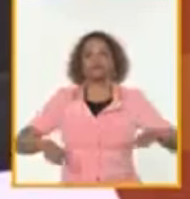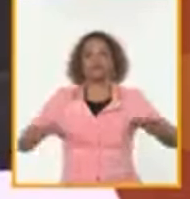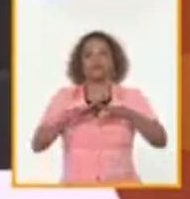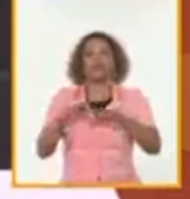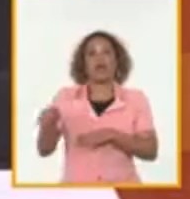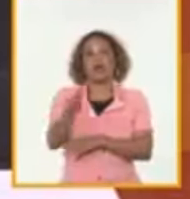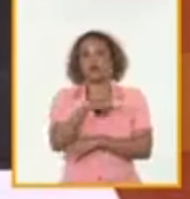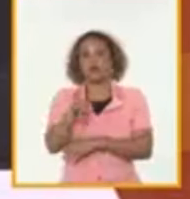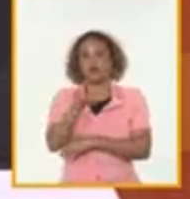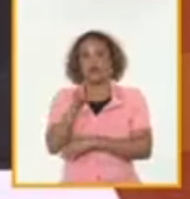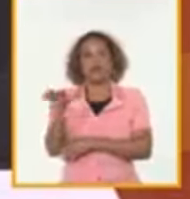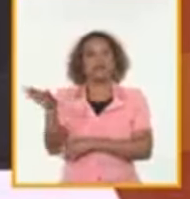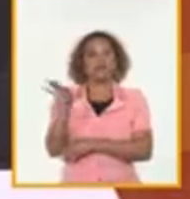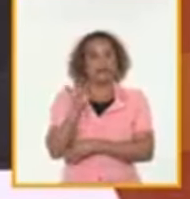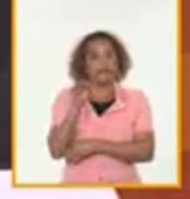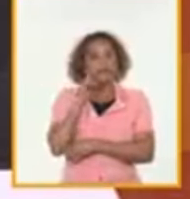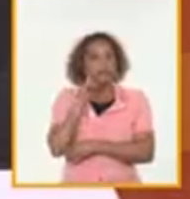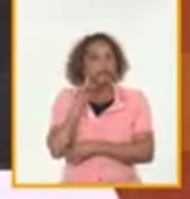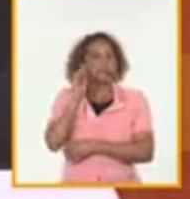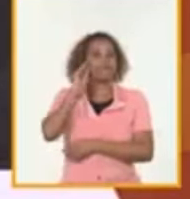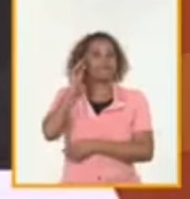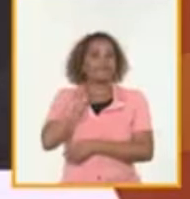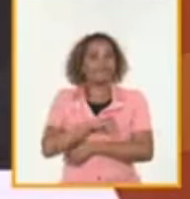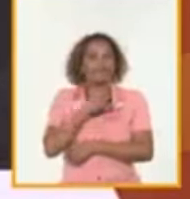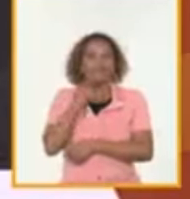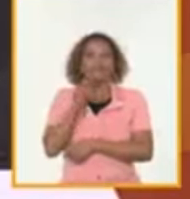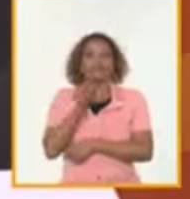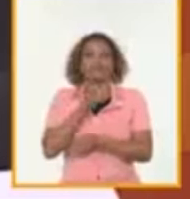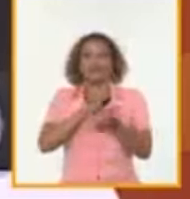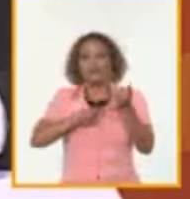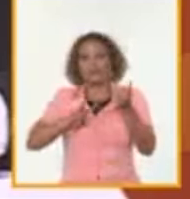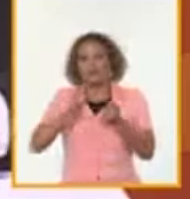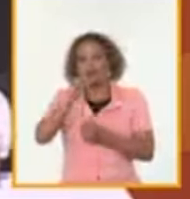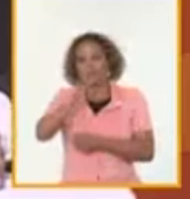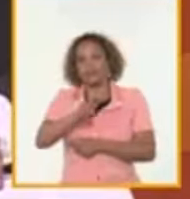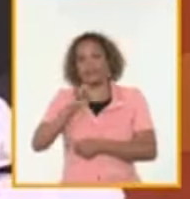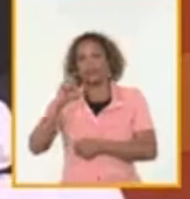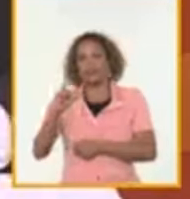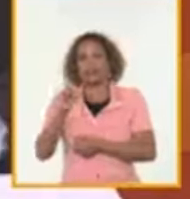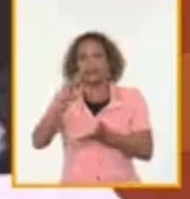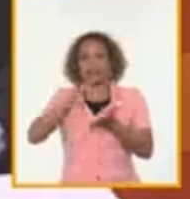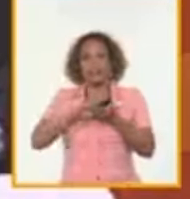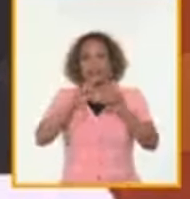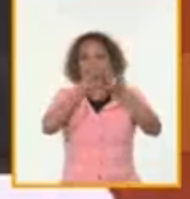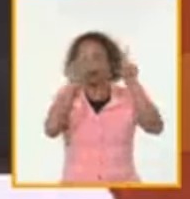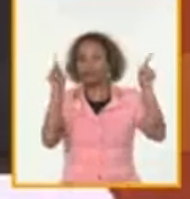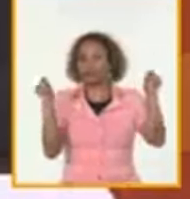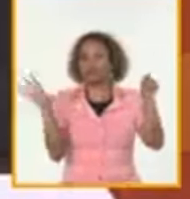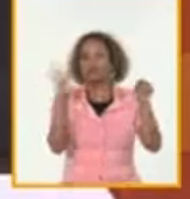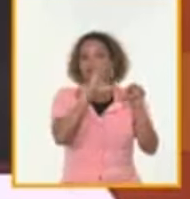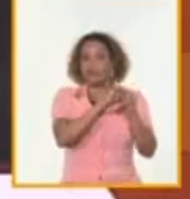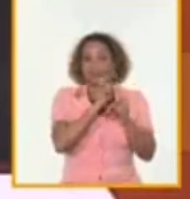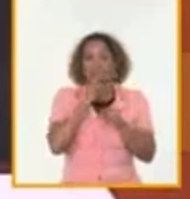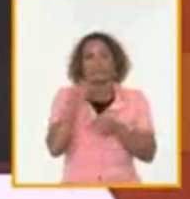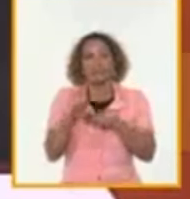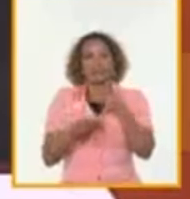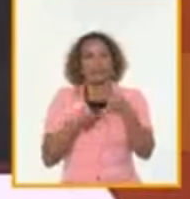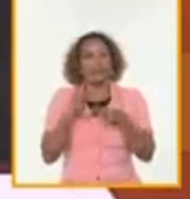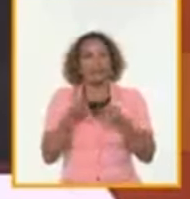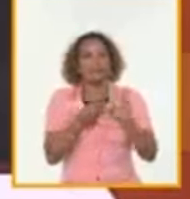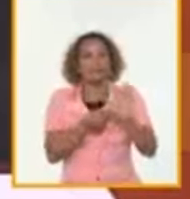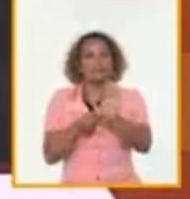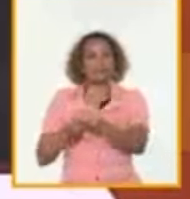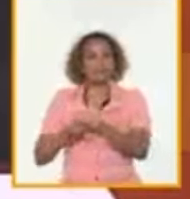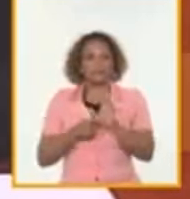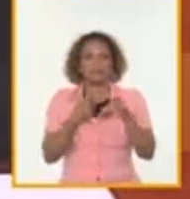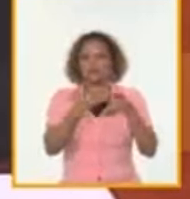invito a acercarnos más a este territorio en el centro de Cuba que sin duda tiene realizaciones que Mostrar y